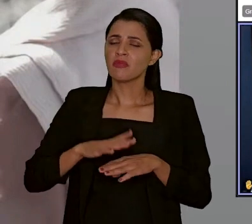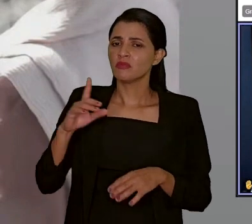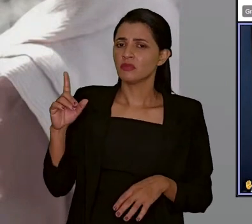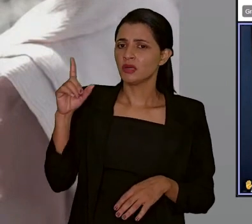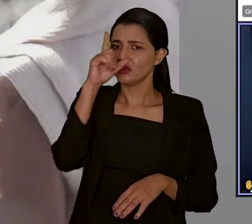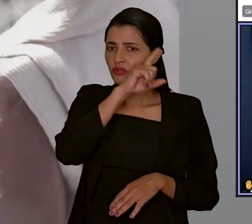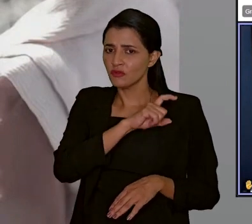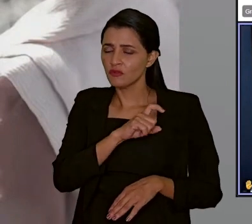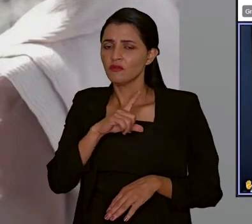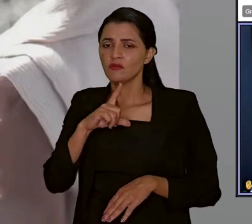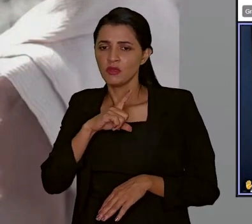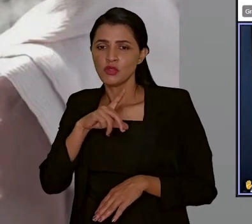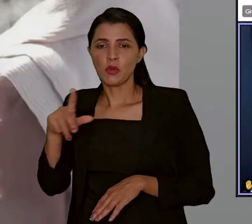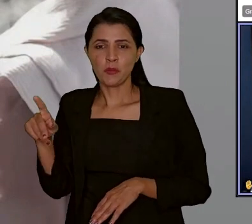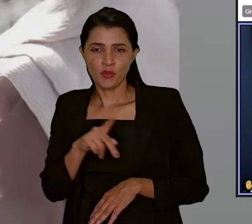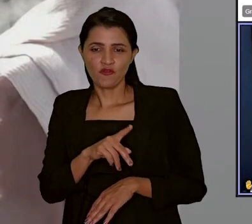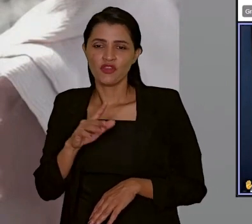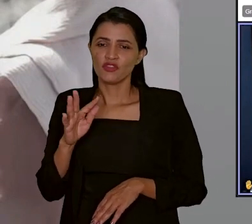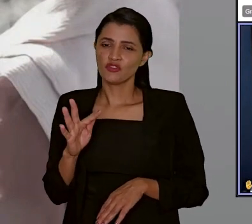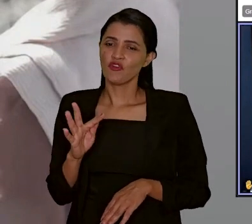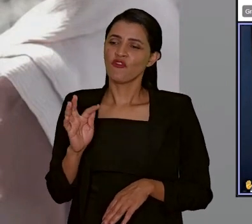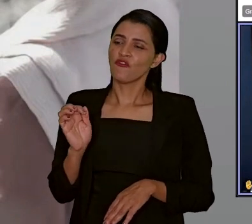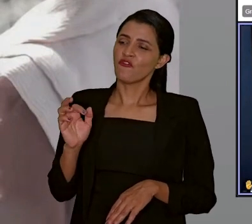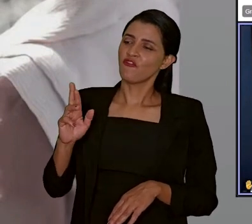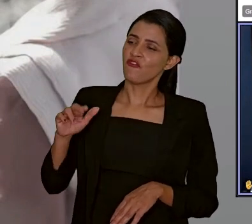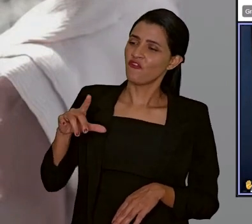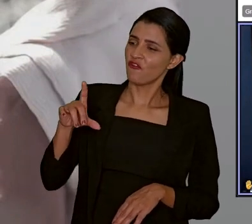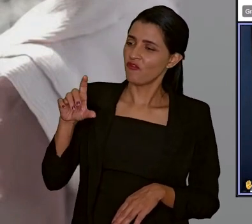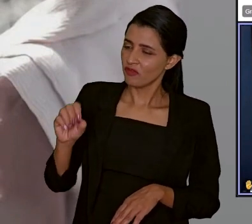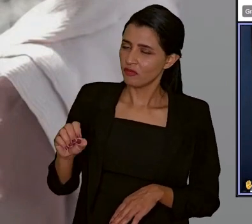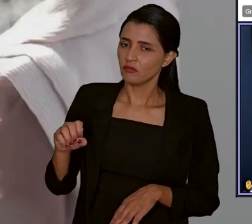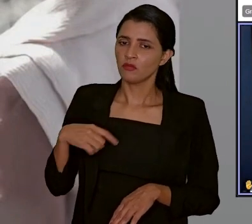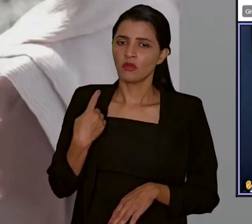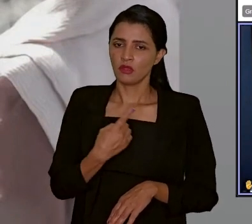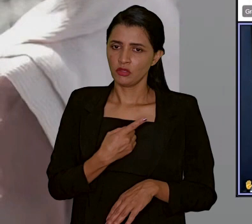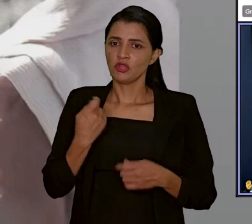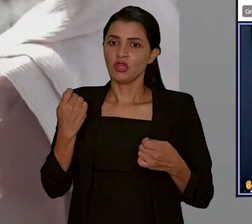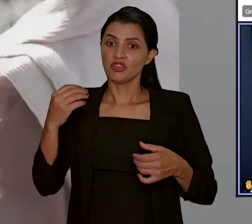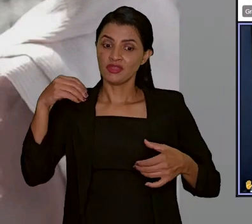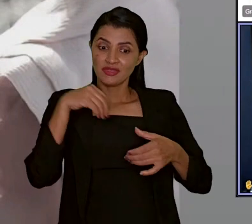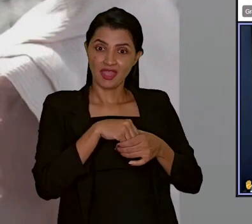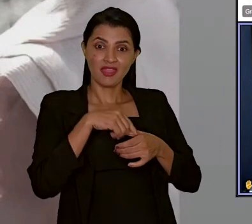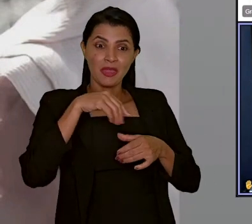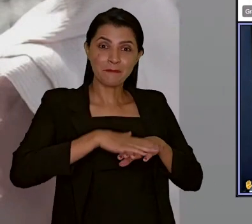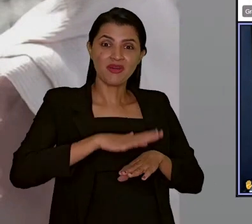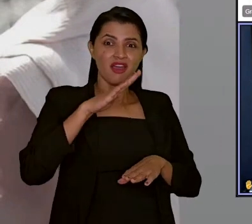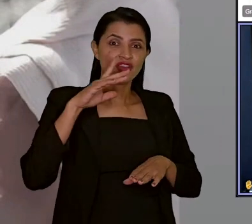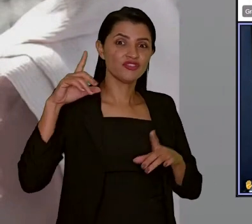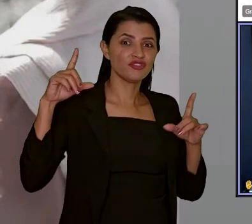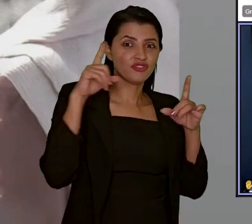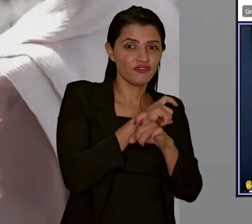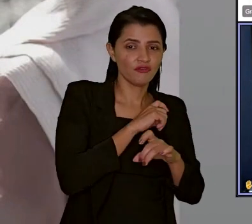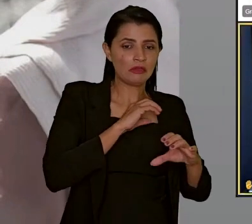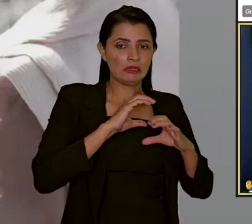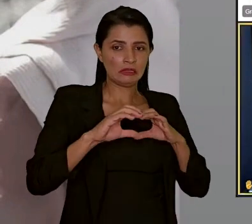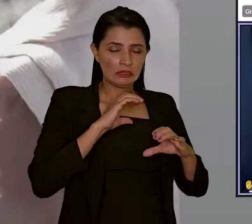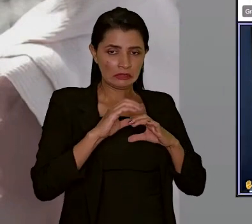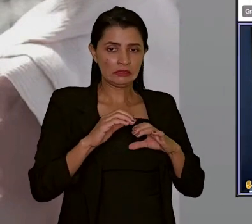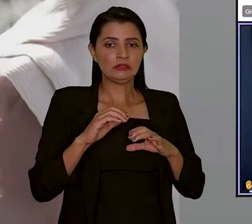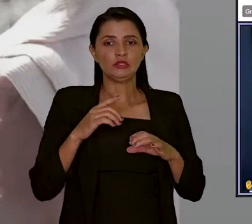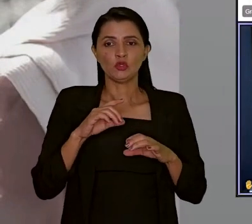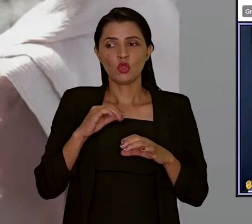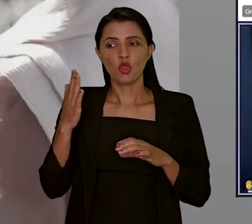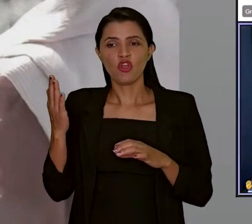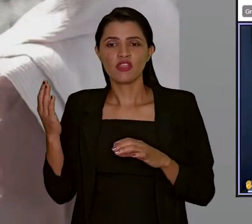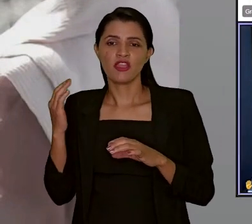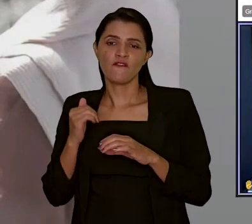el profesor Fernando, es la que tenemos interna con los jueces de nuestra misma jurisdicción. Porque en